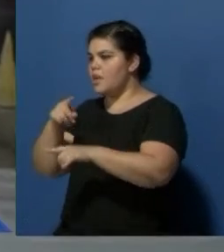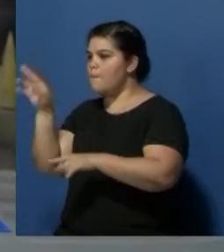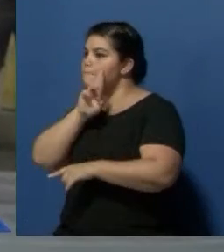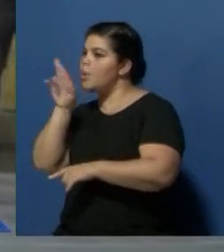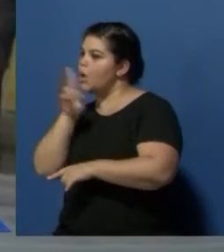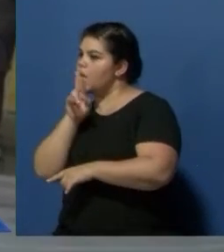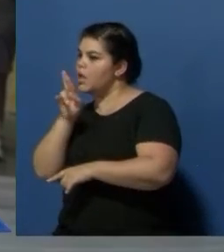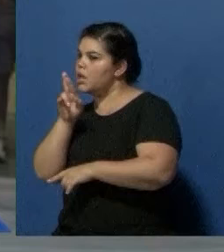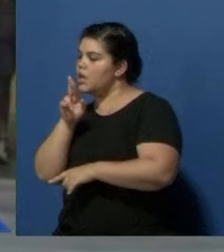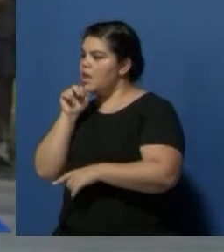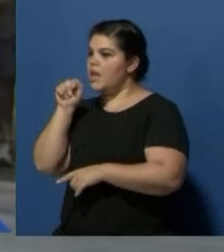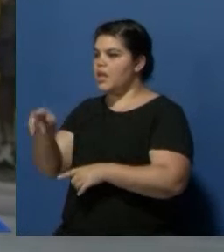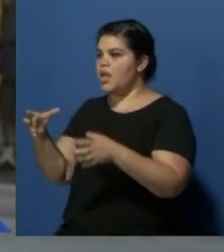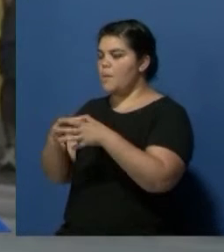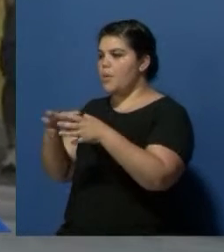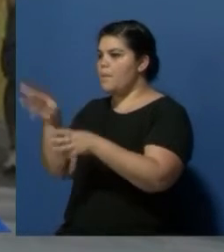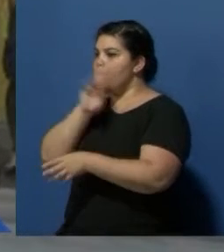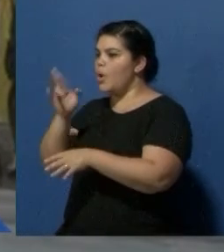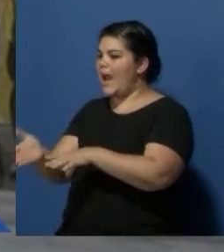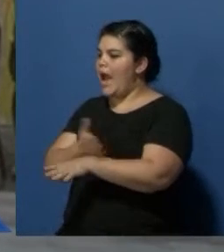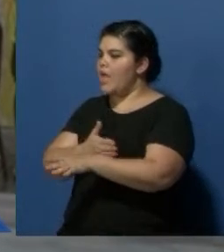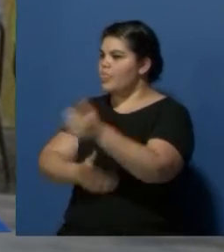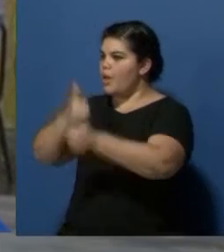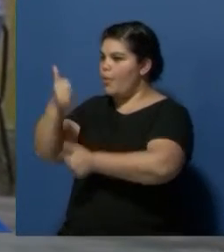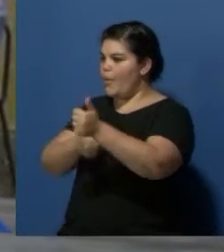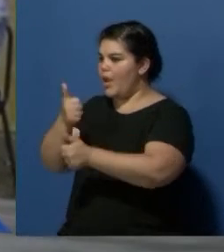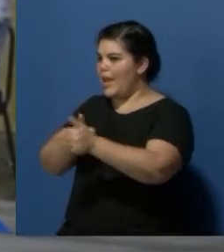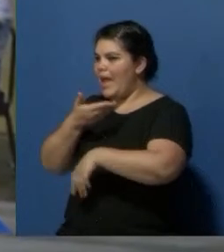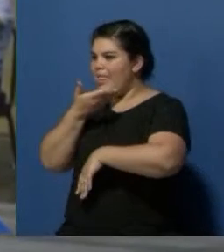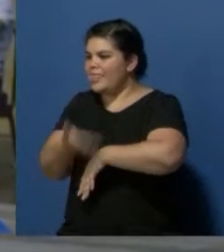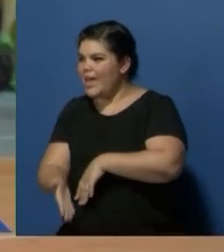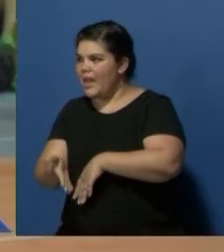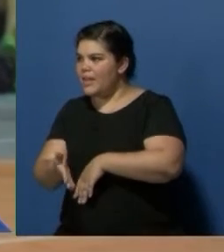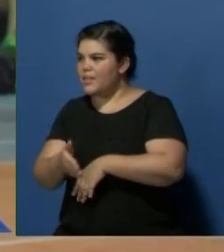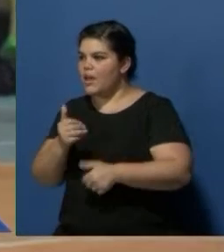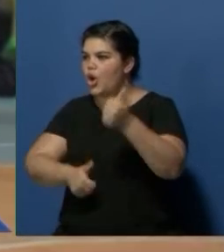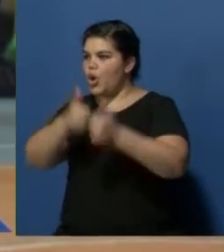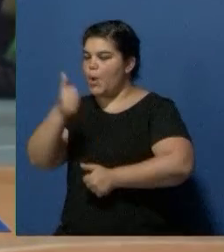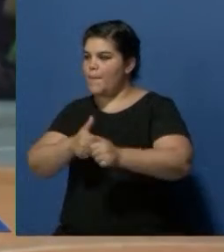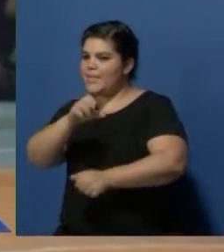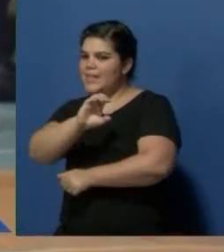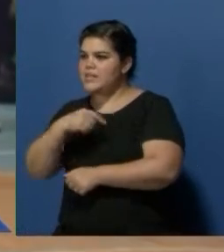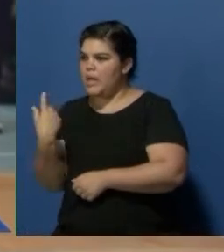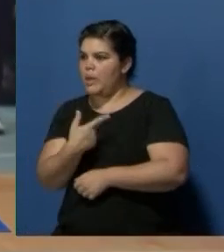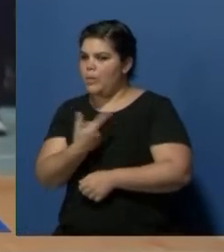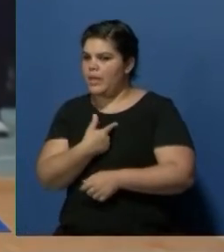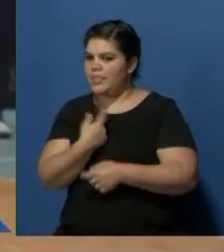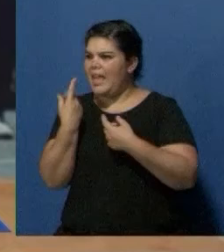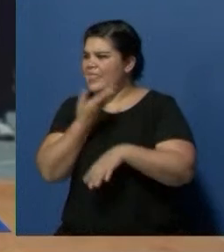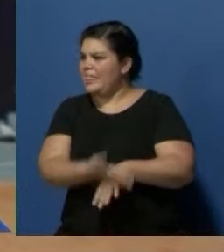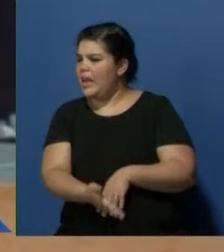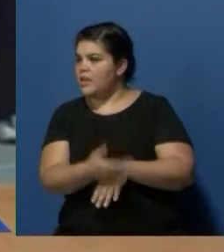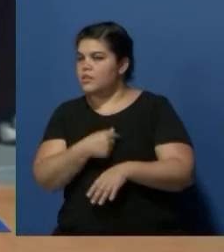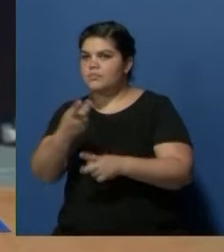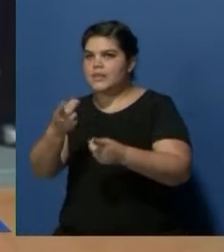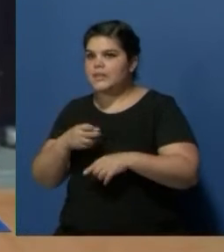razones de que el femenino juega antes que el masculino, llegó tarde al partido nuestro, llegó unos minutos tarde. Y había que hacer